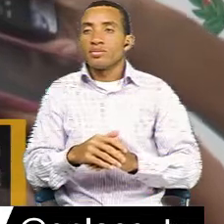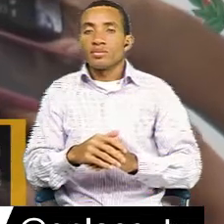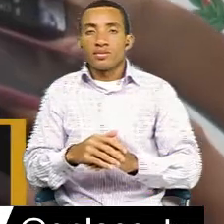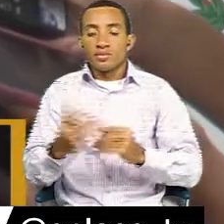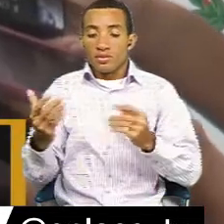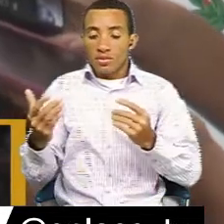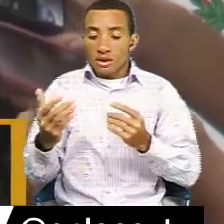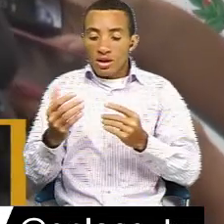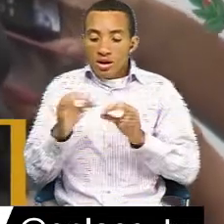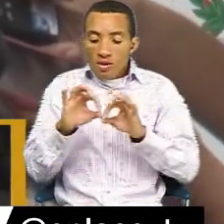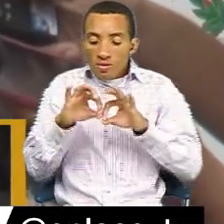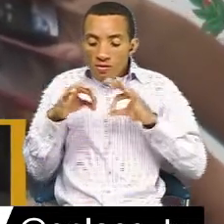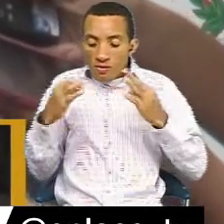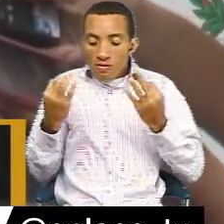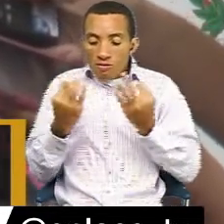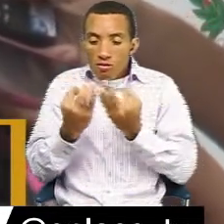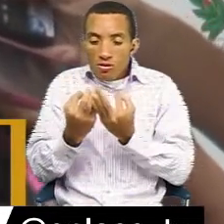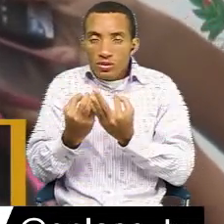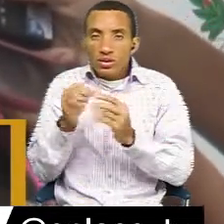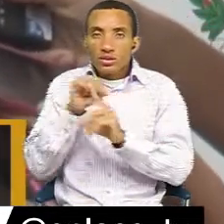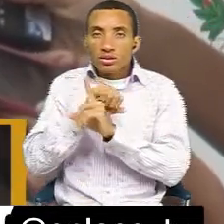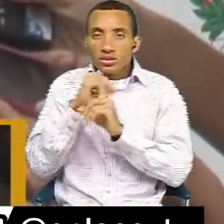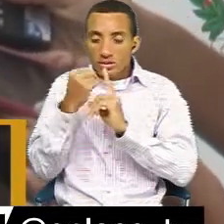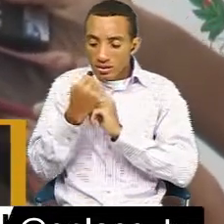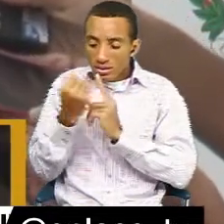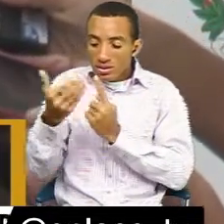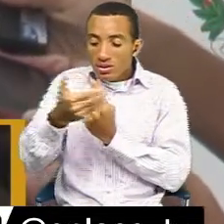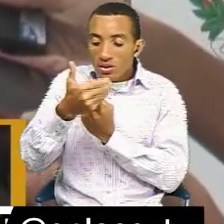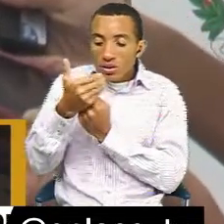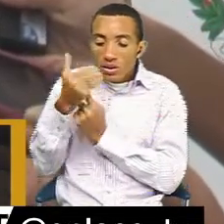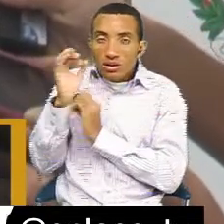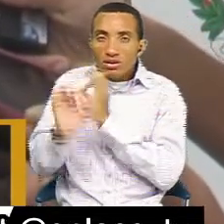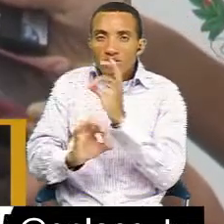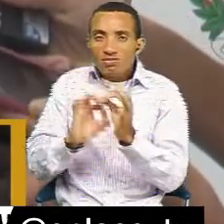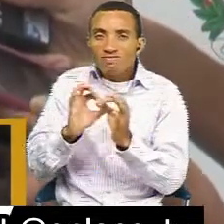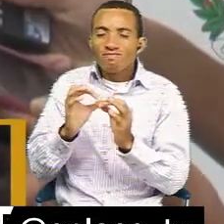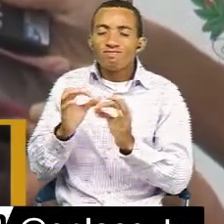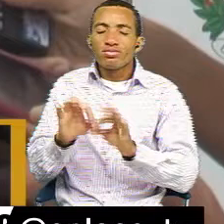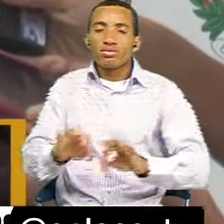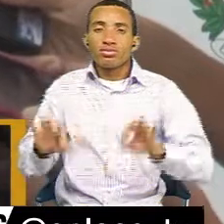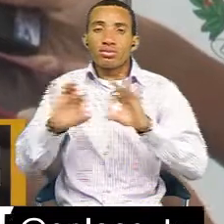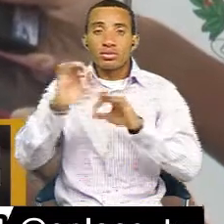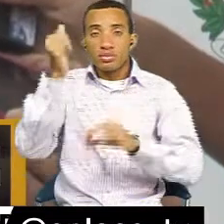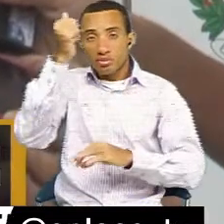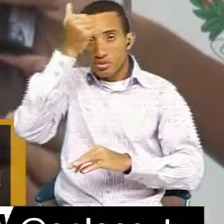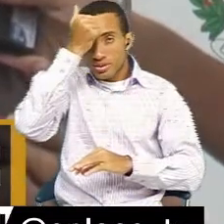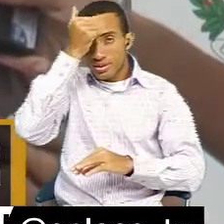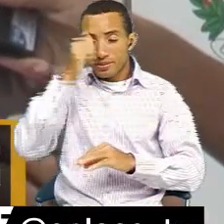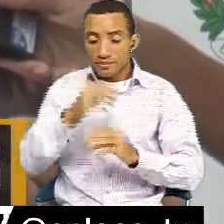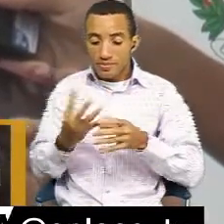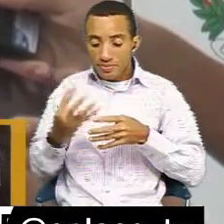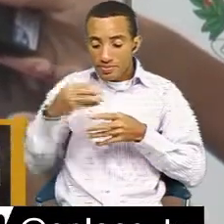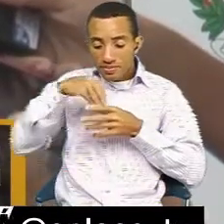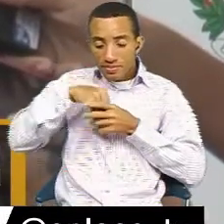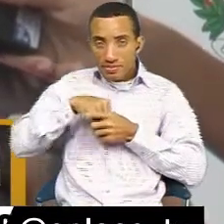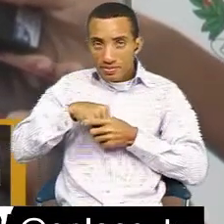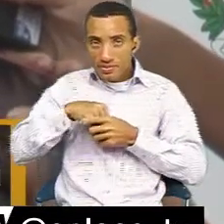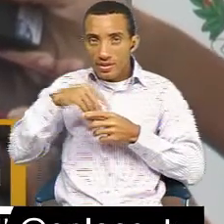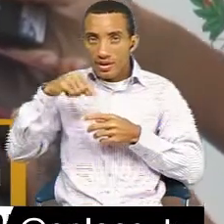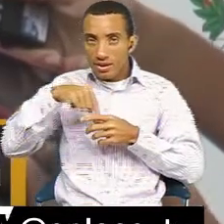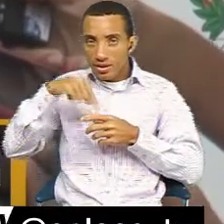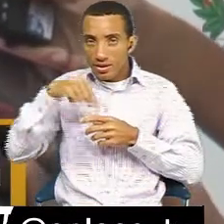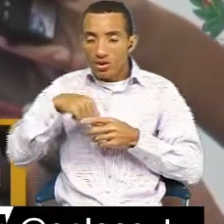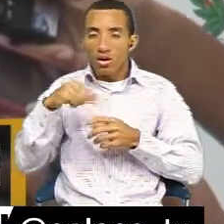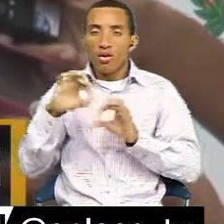núcleo fundamental de nuestra sociedad es la familia, y a su interior, al interior de nuestras familias, tenemos que